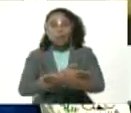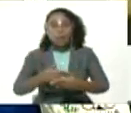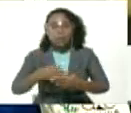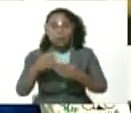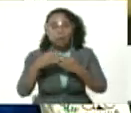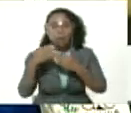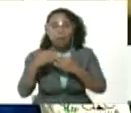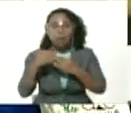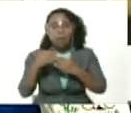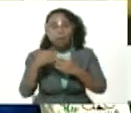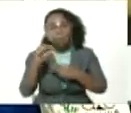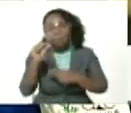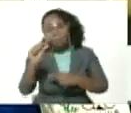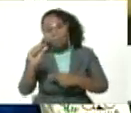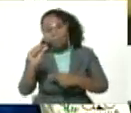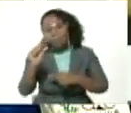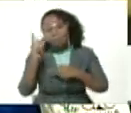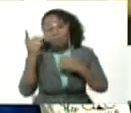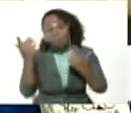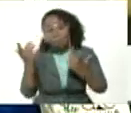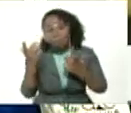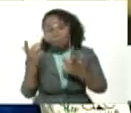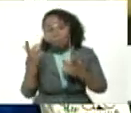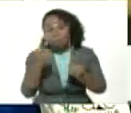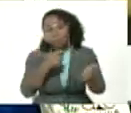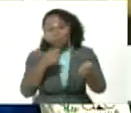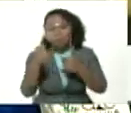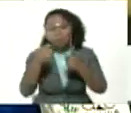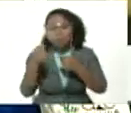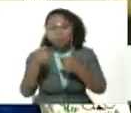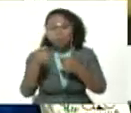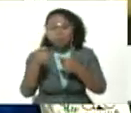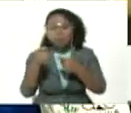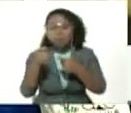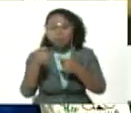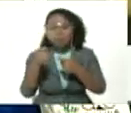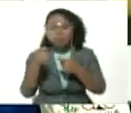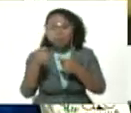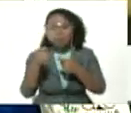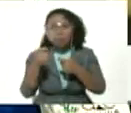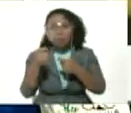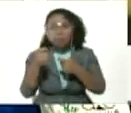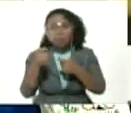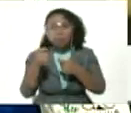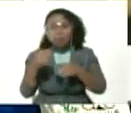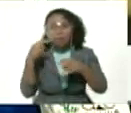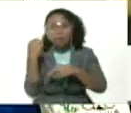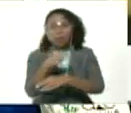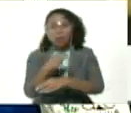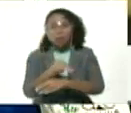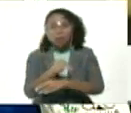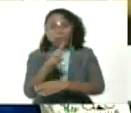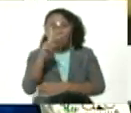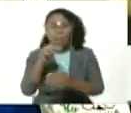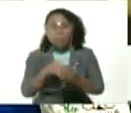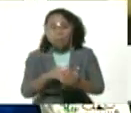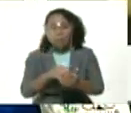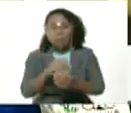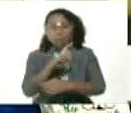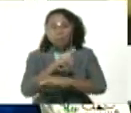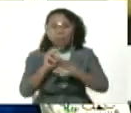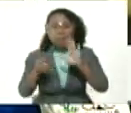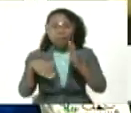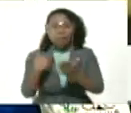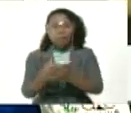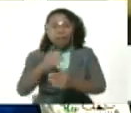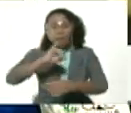dólares mínimo. Y hemos exportado desde el noviembre del 2017 hasta